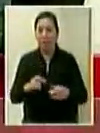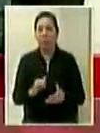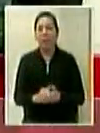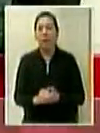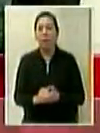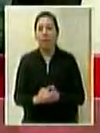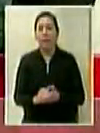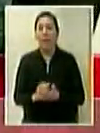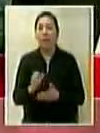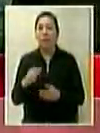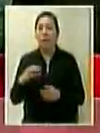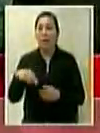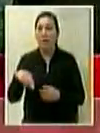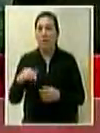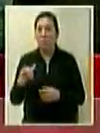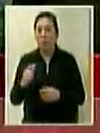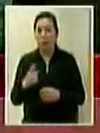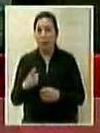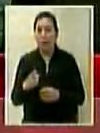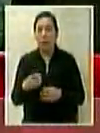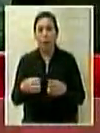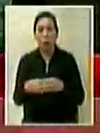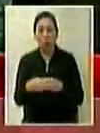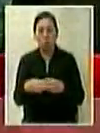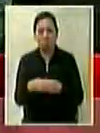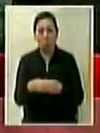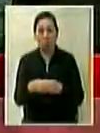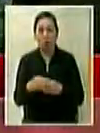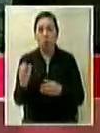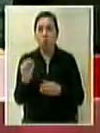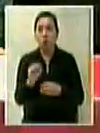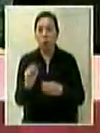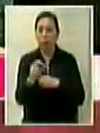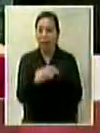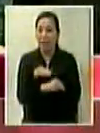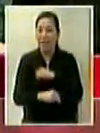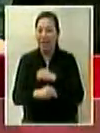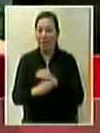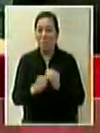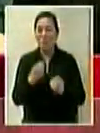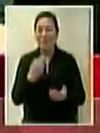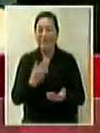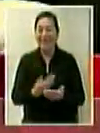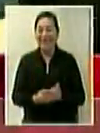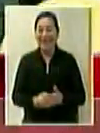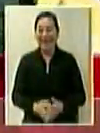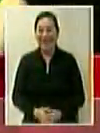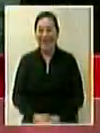Parlamentaria, y Esther Capuñay, portavoz del Grupo Parlamentario de Solidaridad Nacional. Muchísimas gracias.